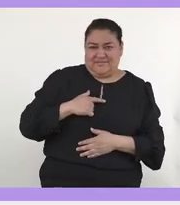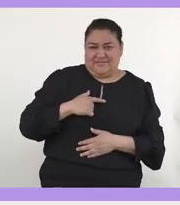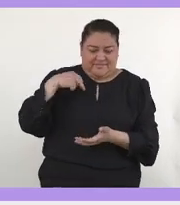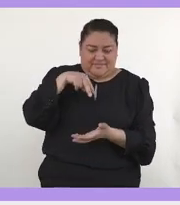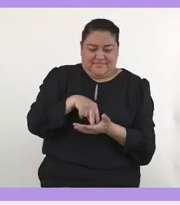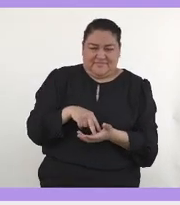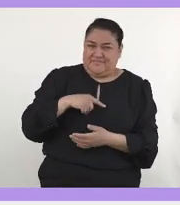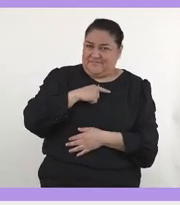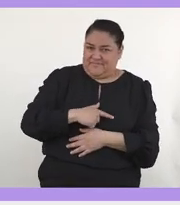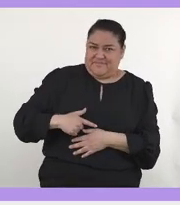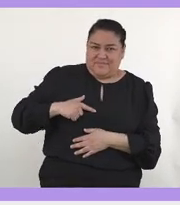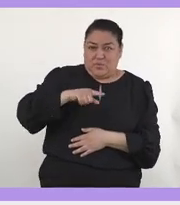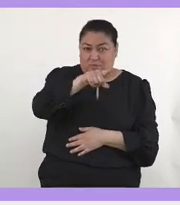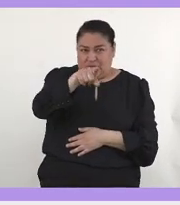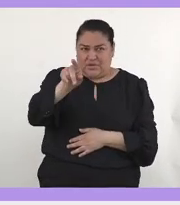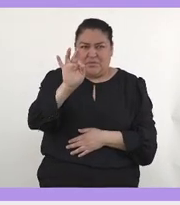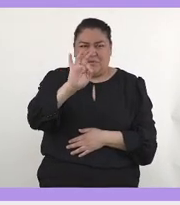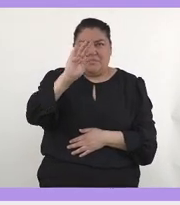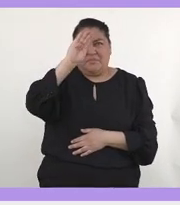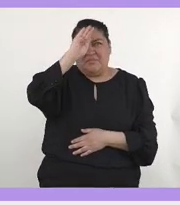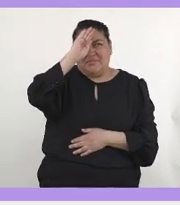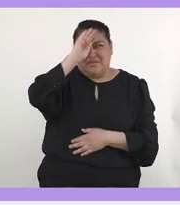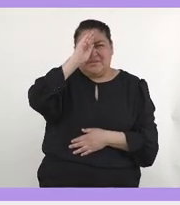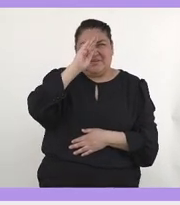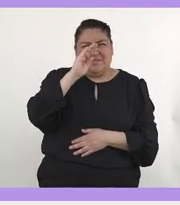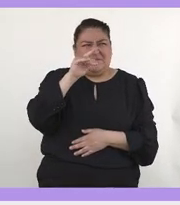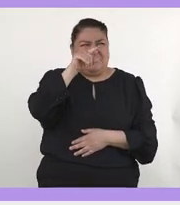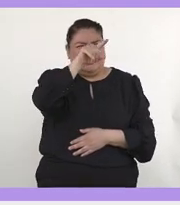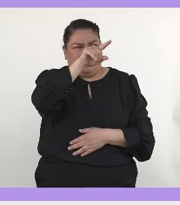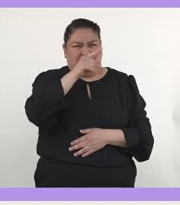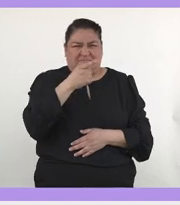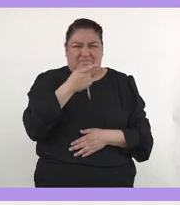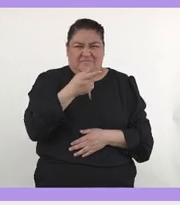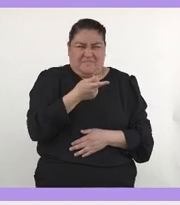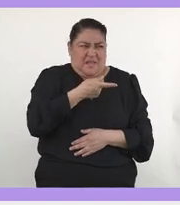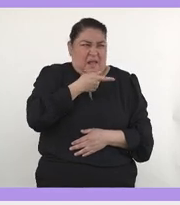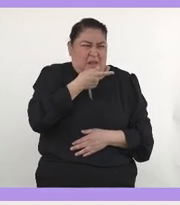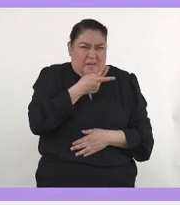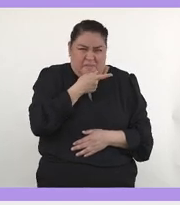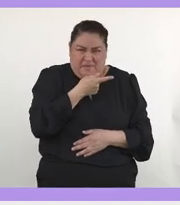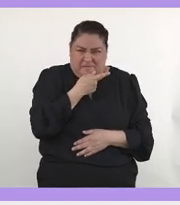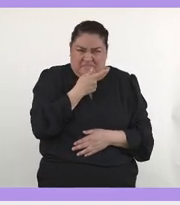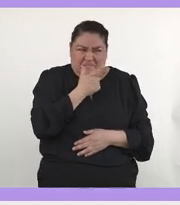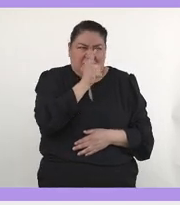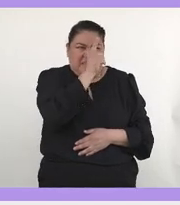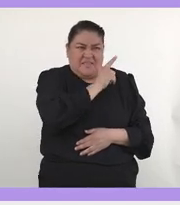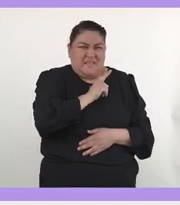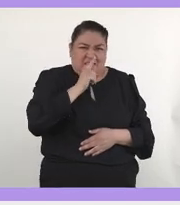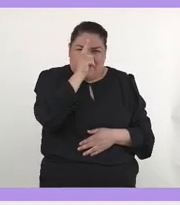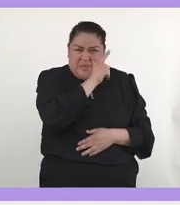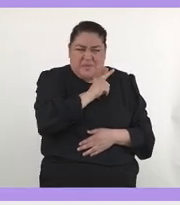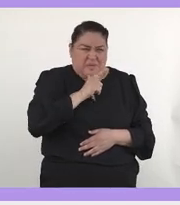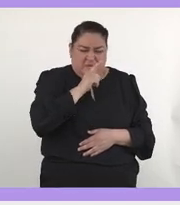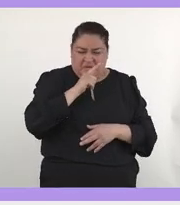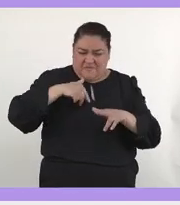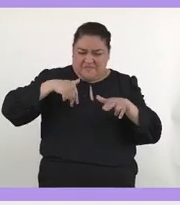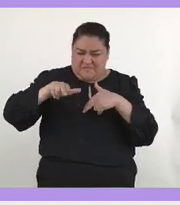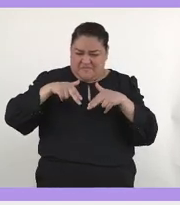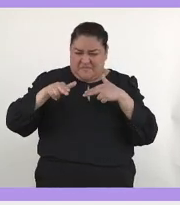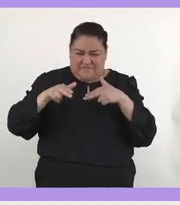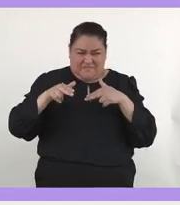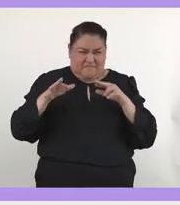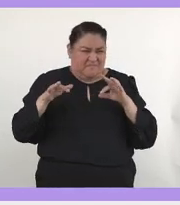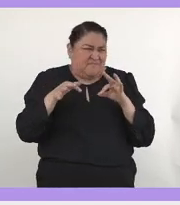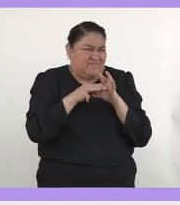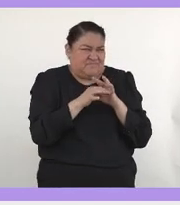seguramente ustedes están pensando qué tiene que ver el lenguaje con el fútbol no digan quién lo pensó levanten la mano no